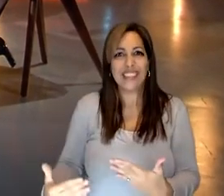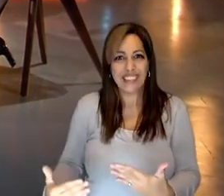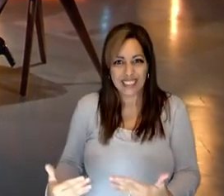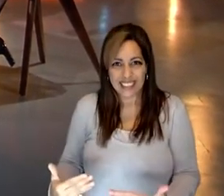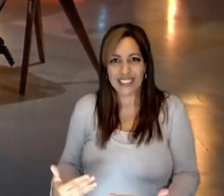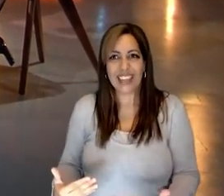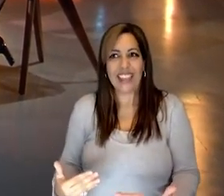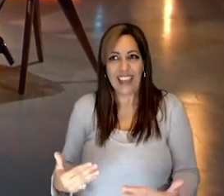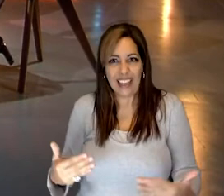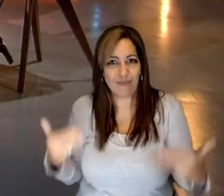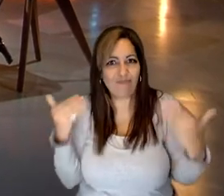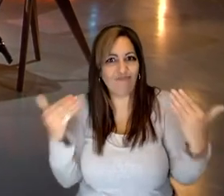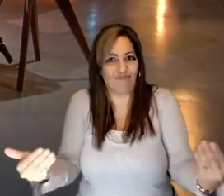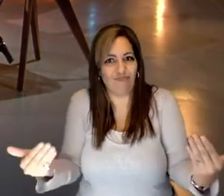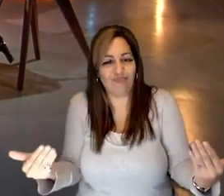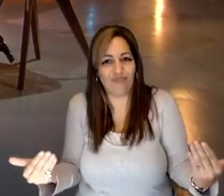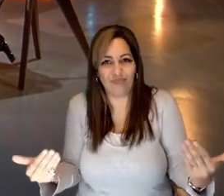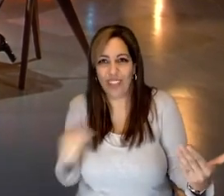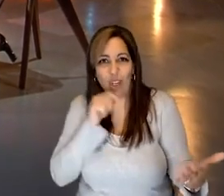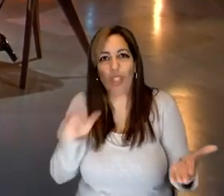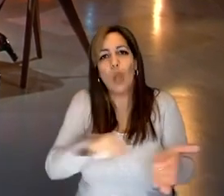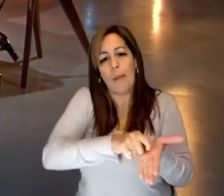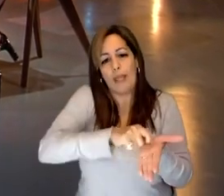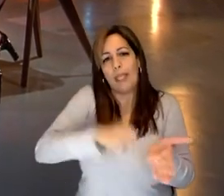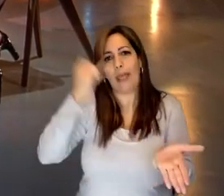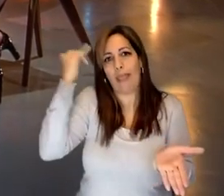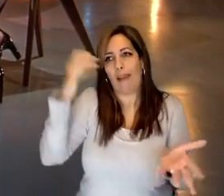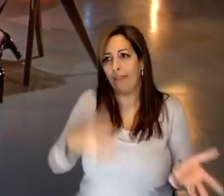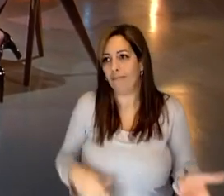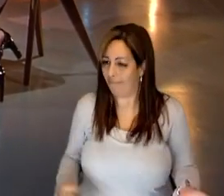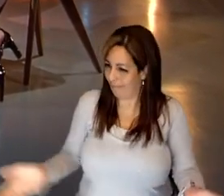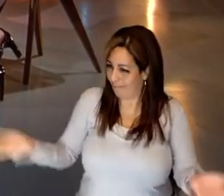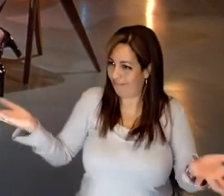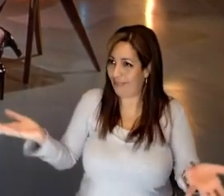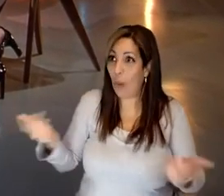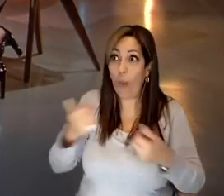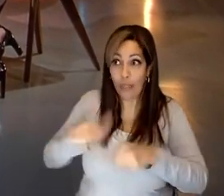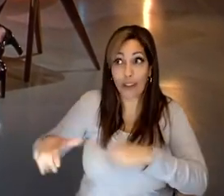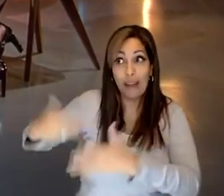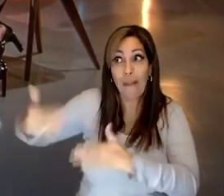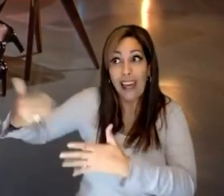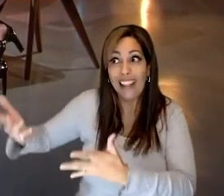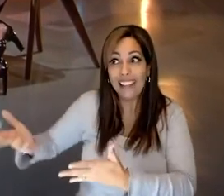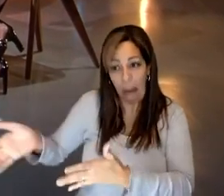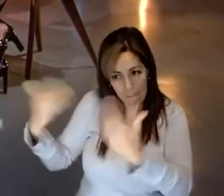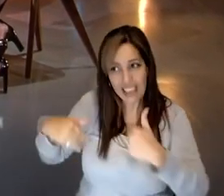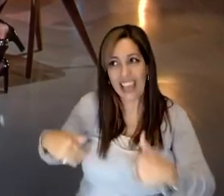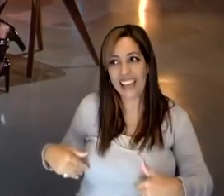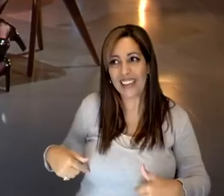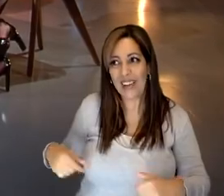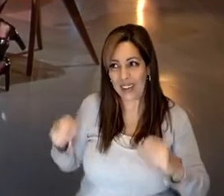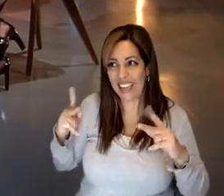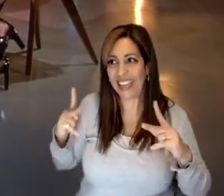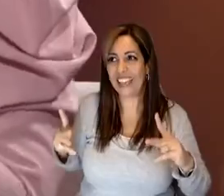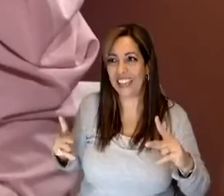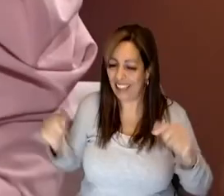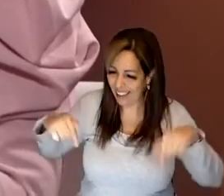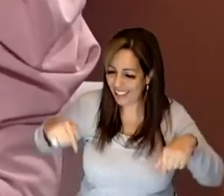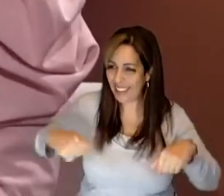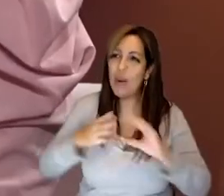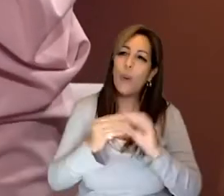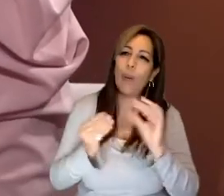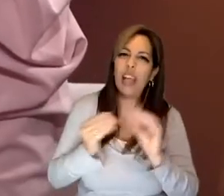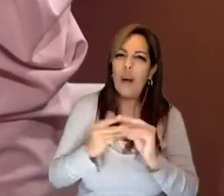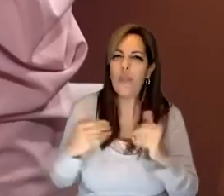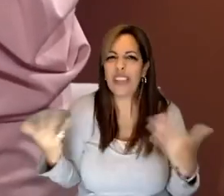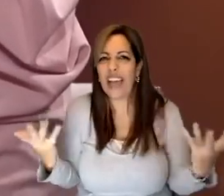plano de que sea práctico más allá del papel. Y esta es su casa, para que cuando ya se esté desarrollando nuevamente los proyectos,